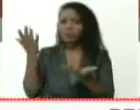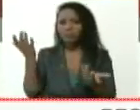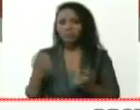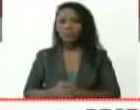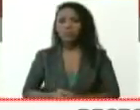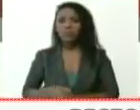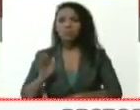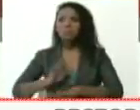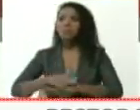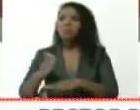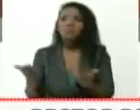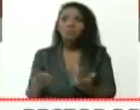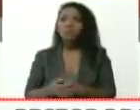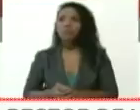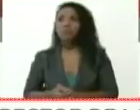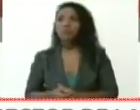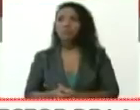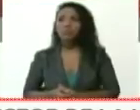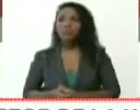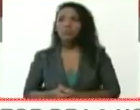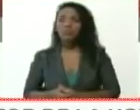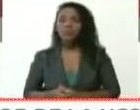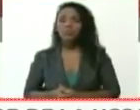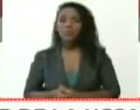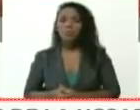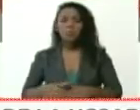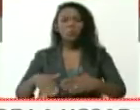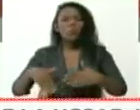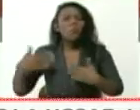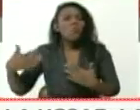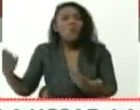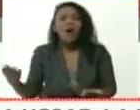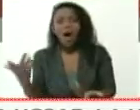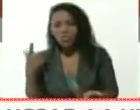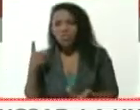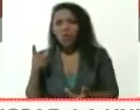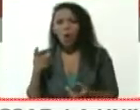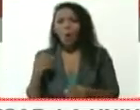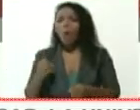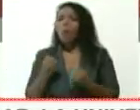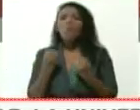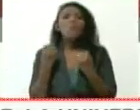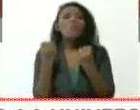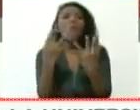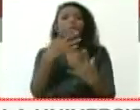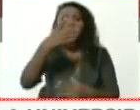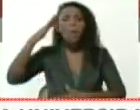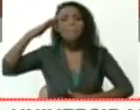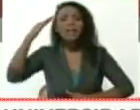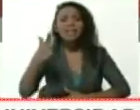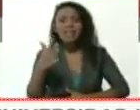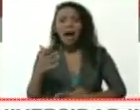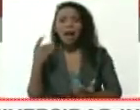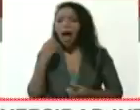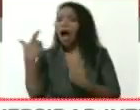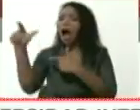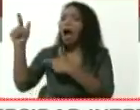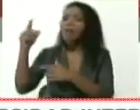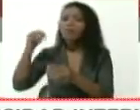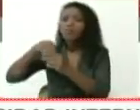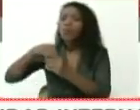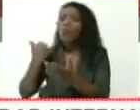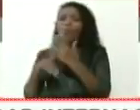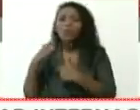porque... ¿y cuándo, ustedes con cuántos militares cuentan? Porque va a haber un golpe de Estado. Pero yo decía: ¿pero de qué está hablando,